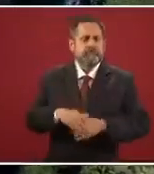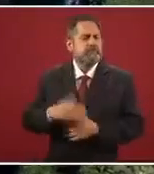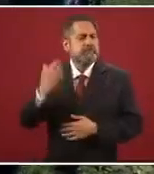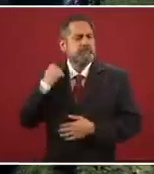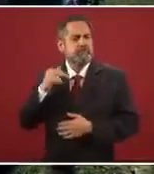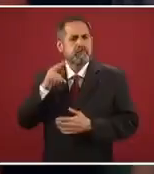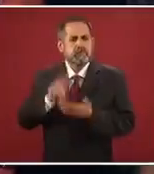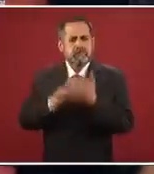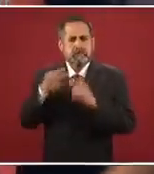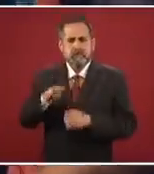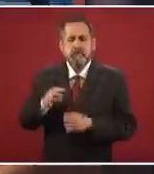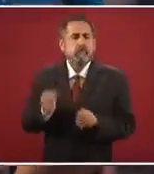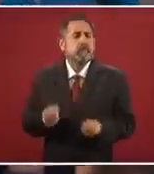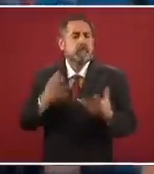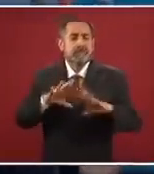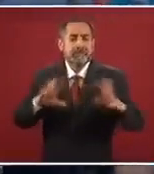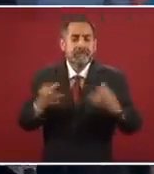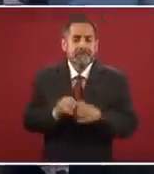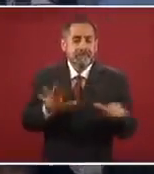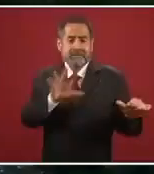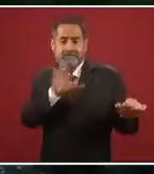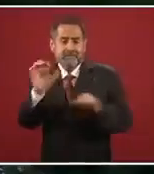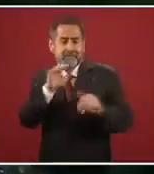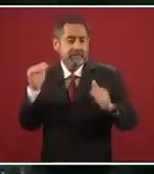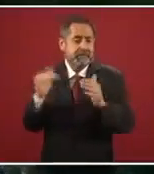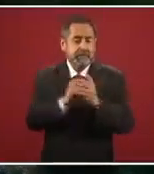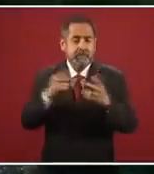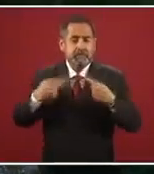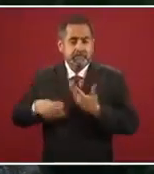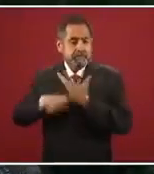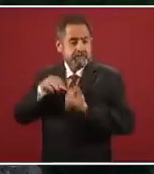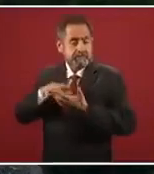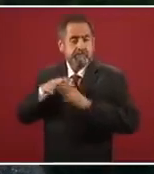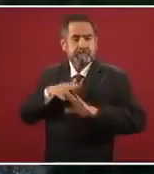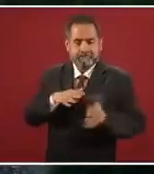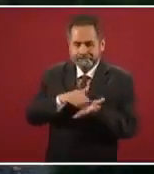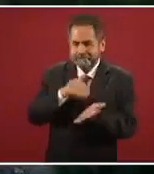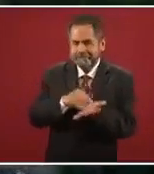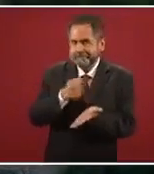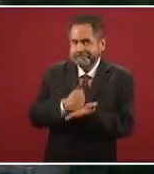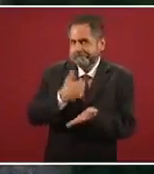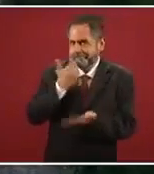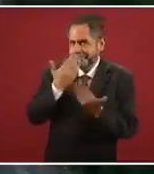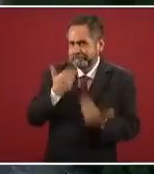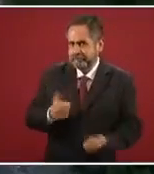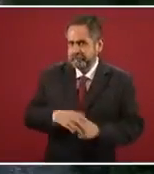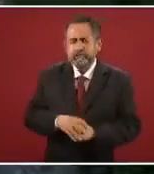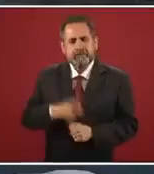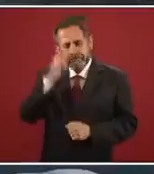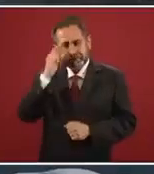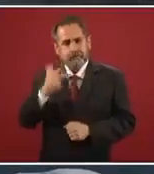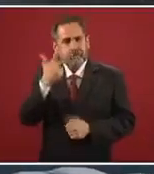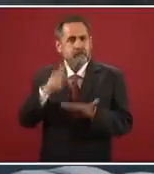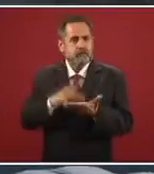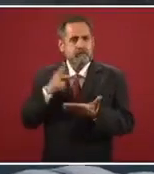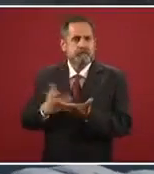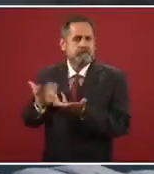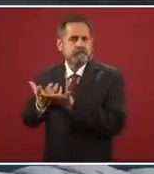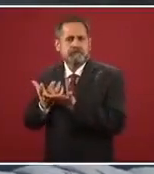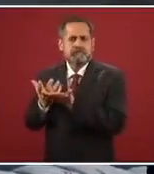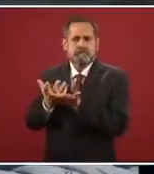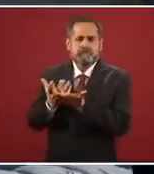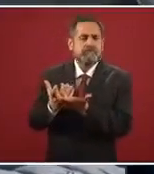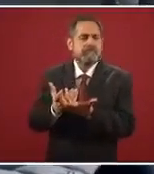manera irregular casi 600.000 personas migrantes. Una parte lo hicieron en las 8 caravanas registradas y otros de